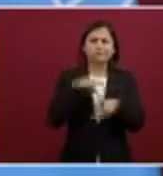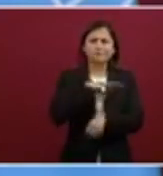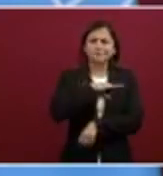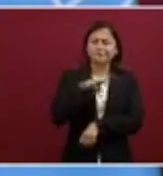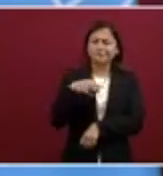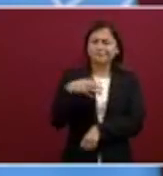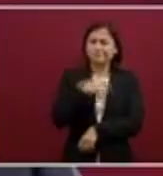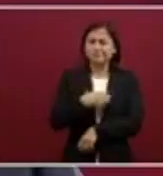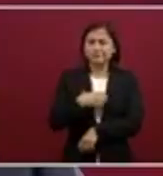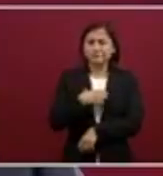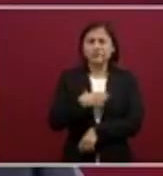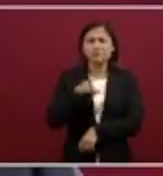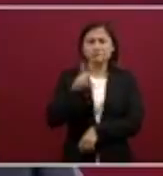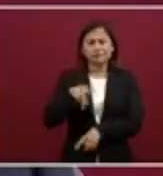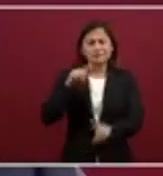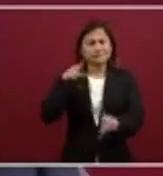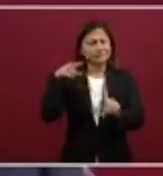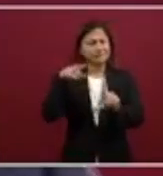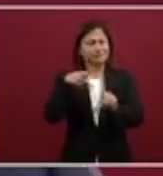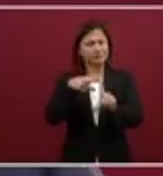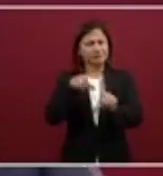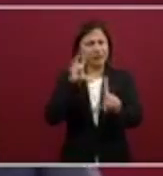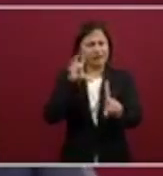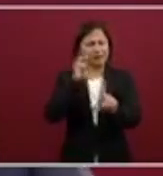podemos lograr, porque